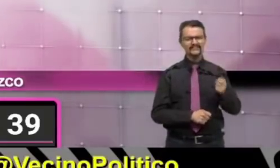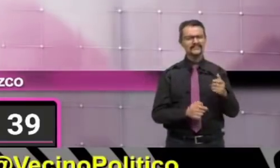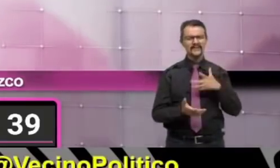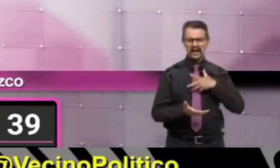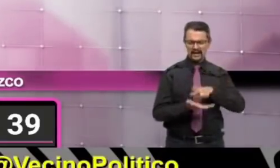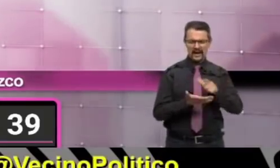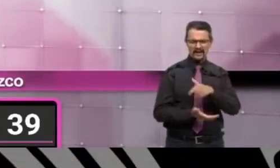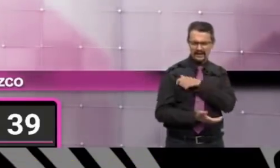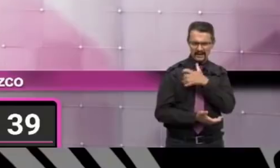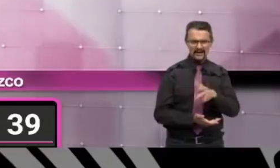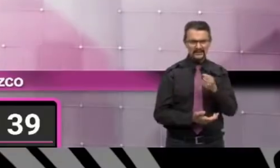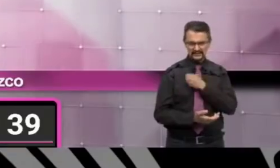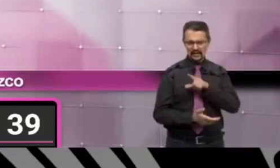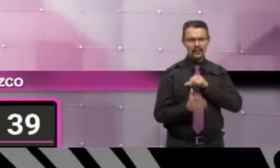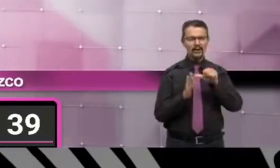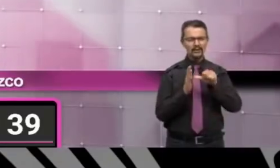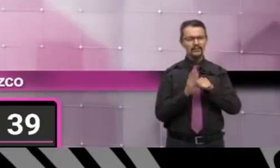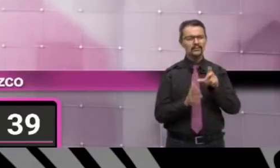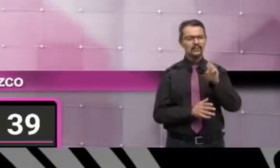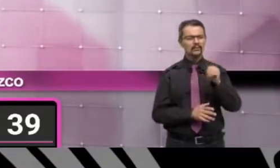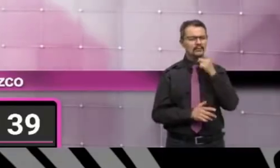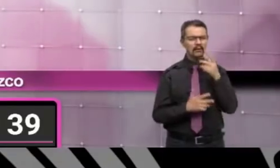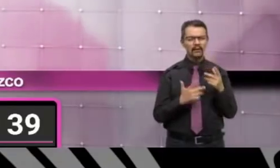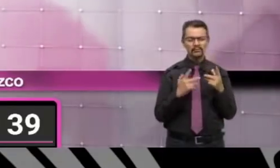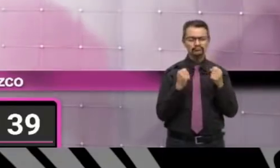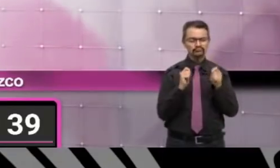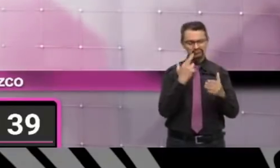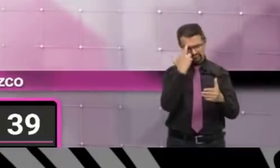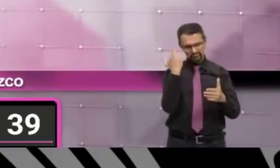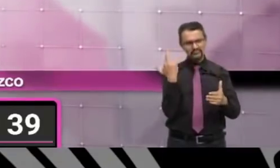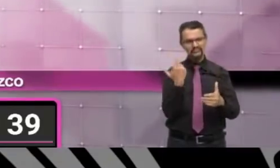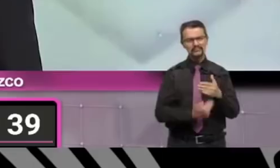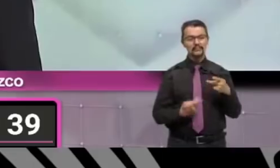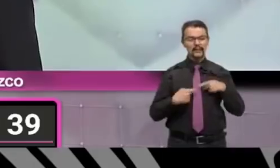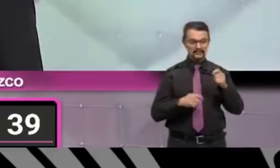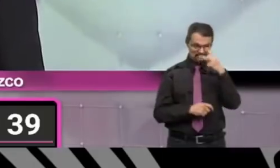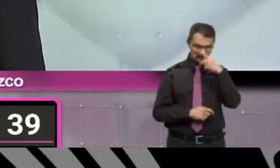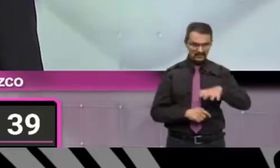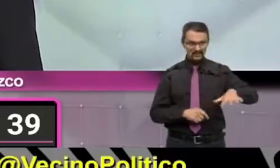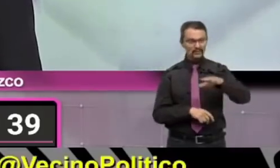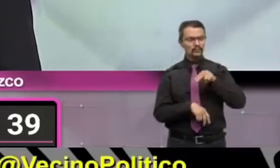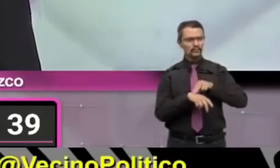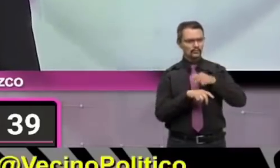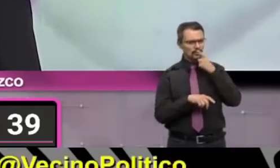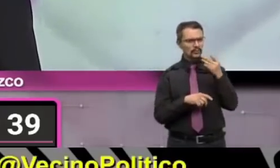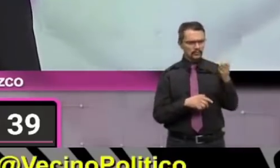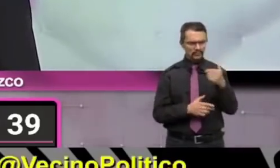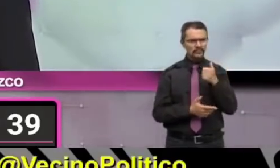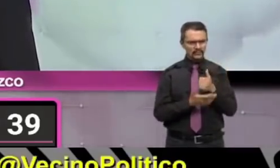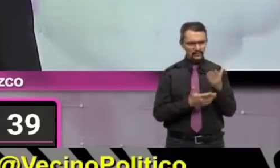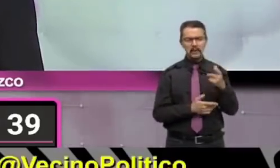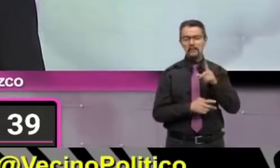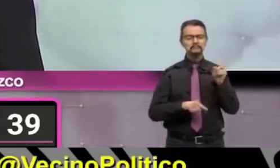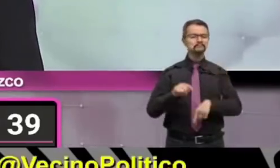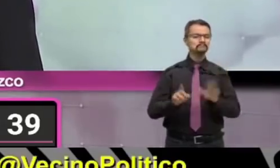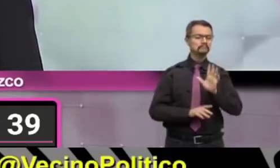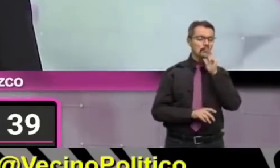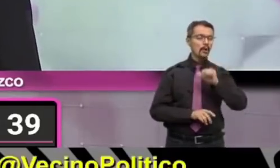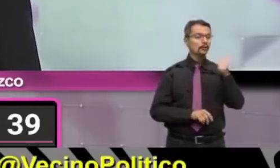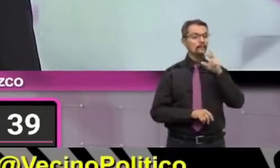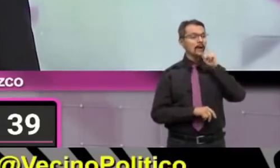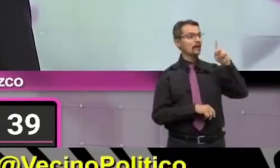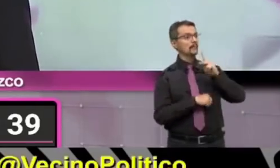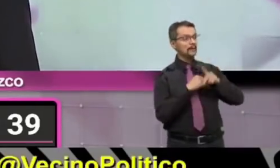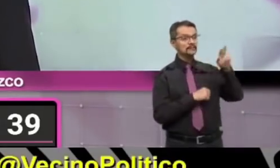Salud, que además había una convocatoria que no se atendía a los mexicanos, no se les permitía participar, ¿sí? Que además ya se había llevado el gobierno el Fondo de Enfermedades Catastróficas,